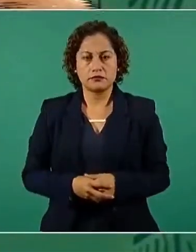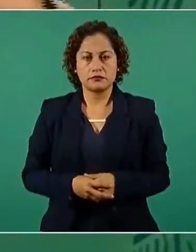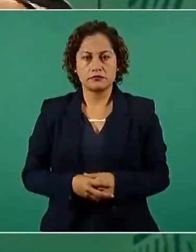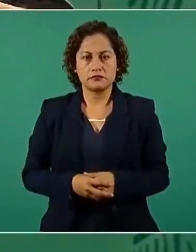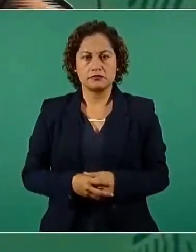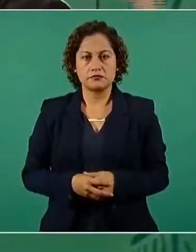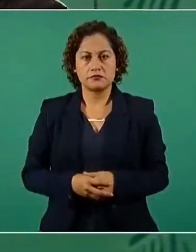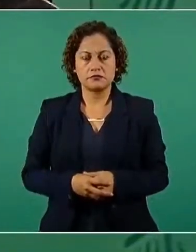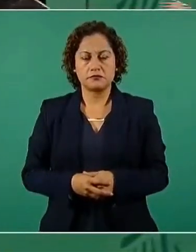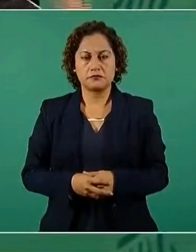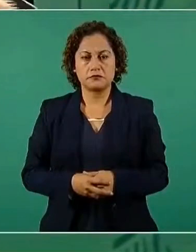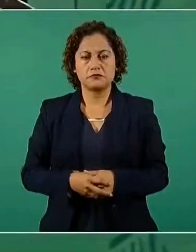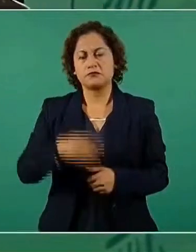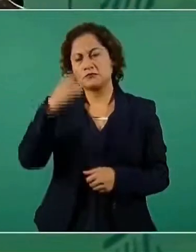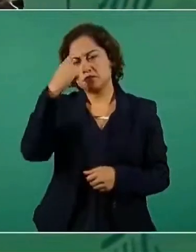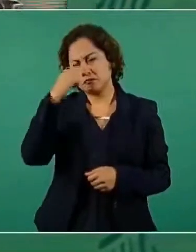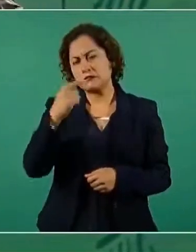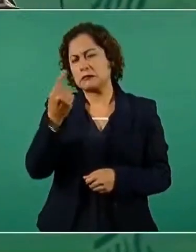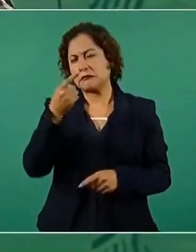para